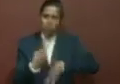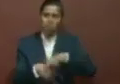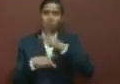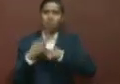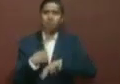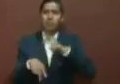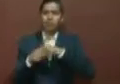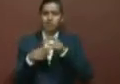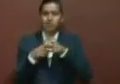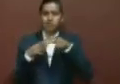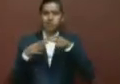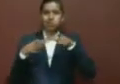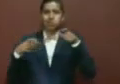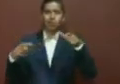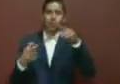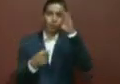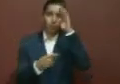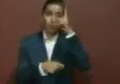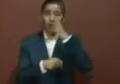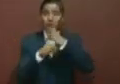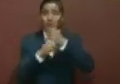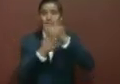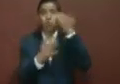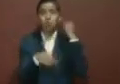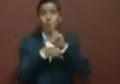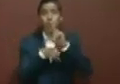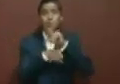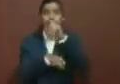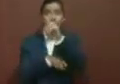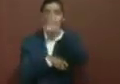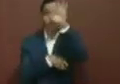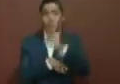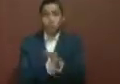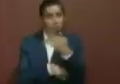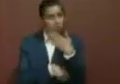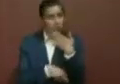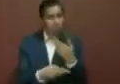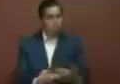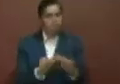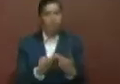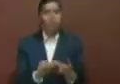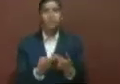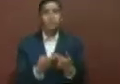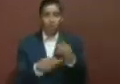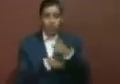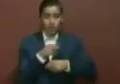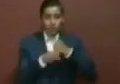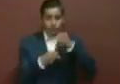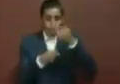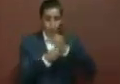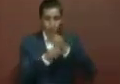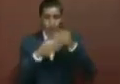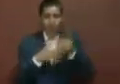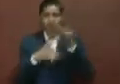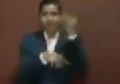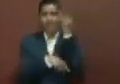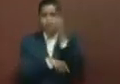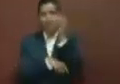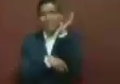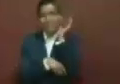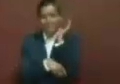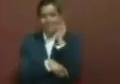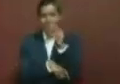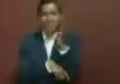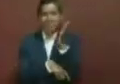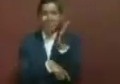muy en números de verdad muy relevantes. El año pasado Uruapan estuvo al 100%. Este año, simplemente en Semana Santa, a partir